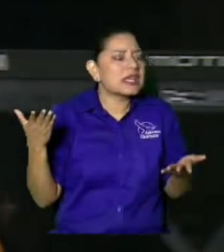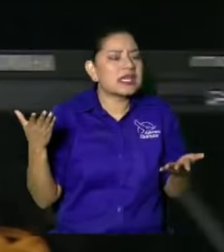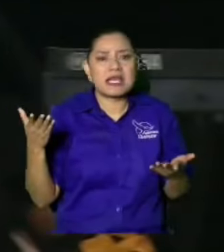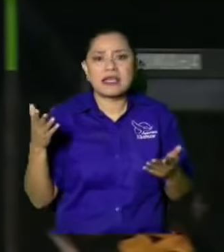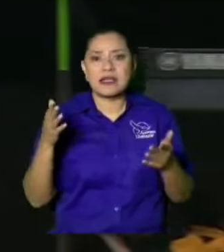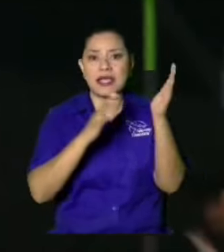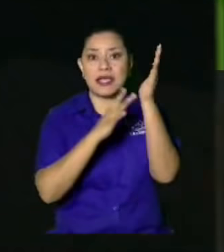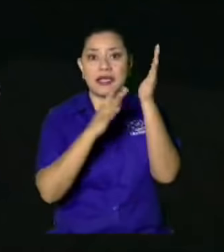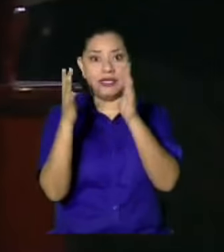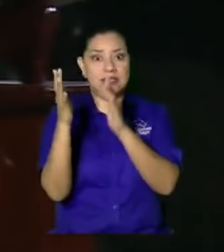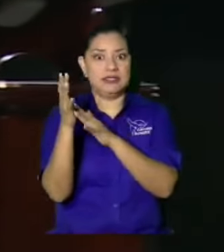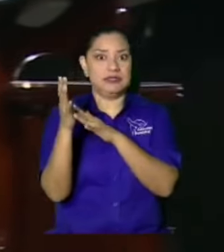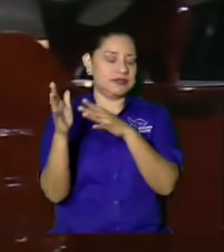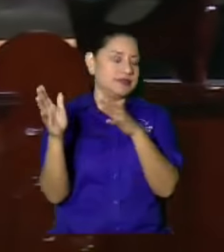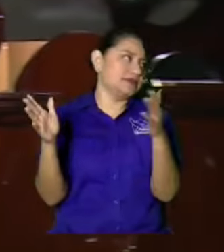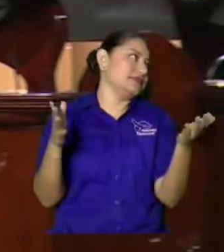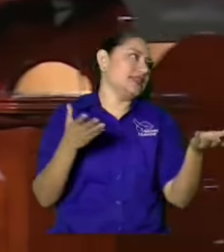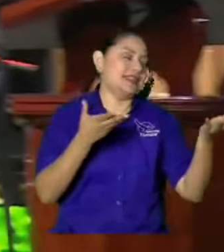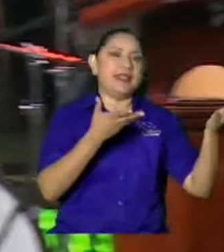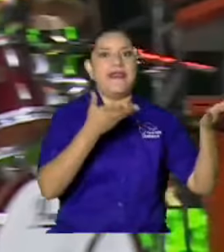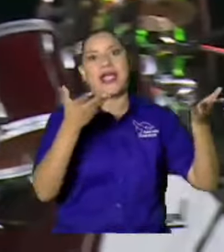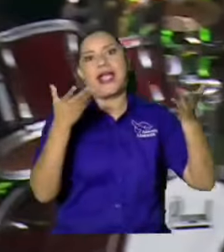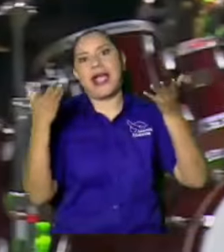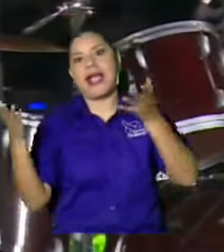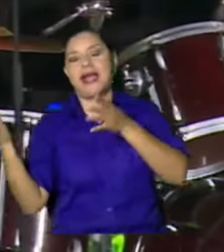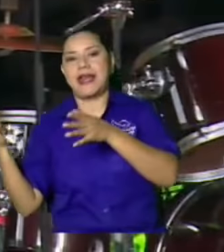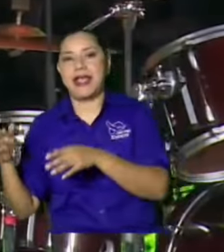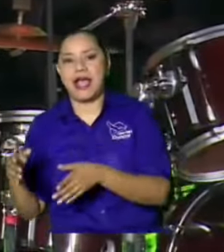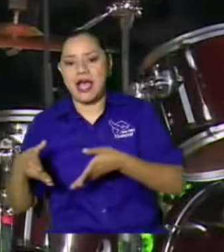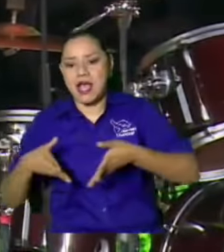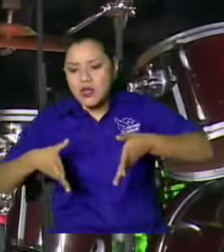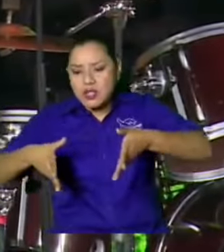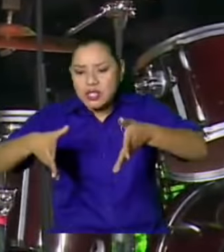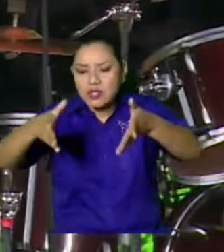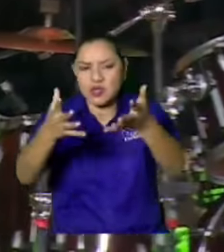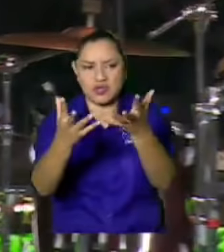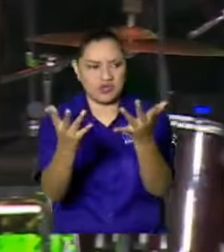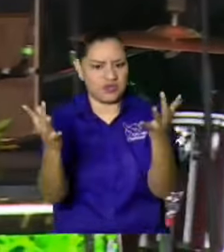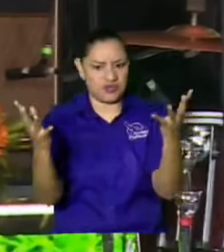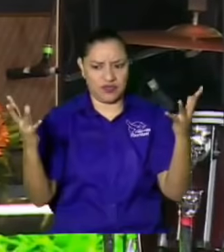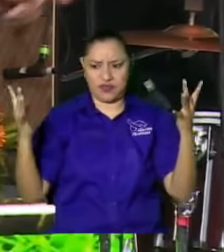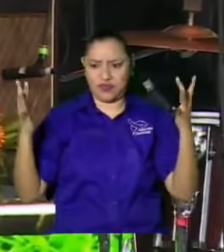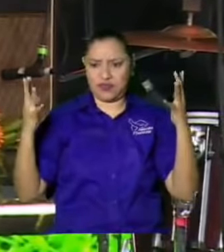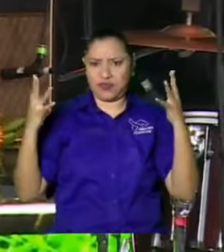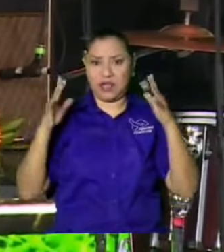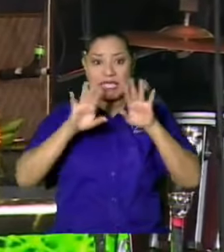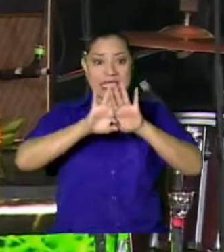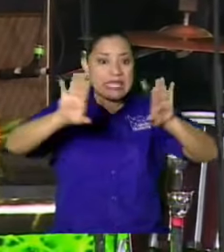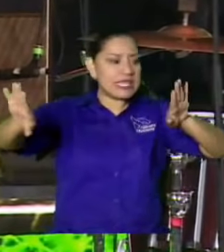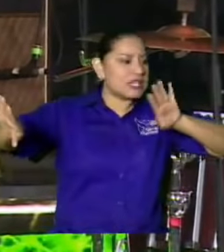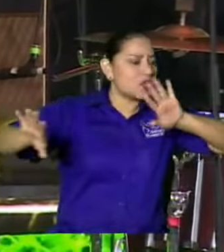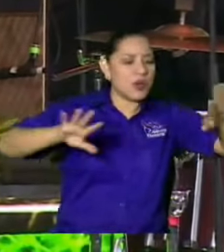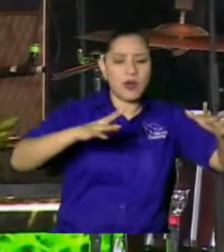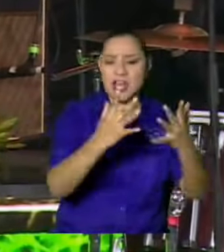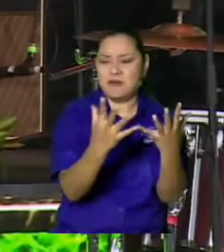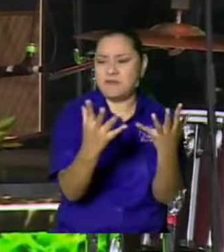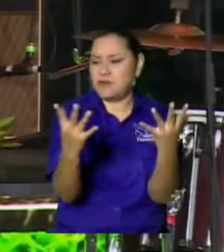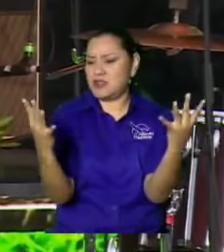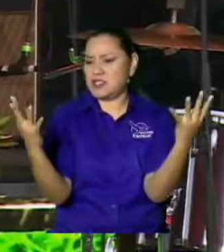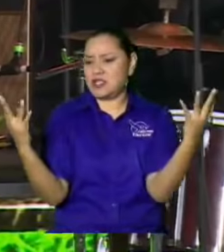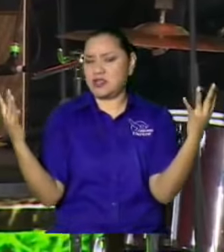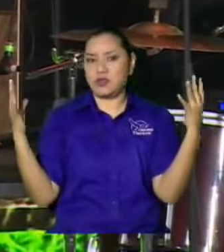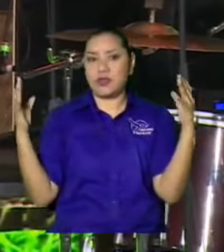tocó? Ay, Señor, si hasta en peso te llevan. No, no, ¿quién me tocó? ¿Quién me tocó? Y quitó a la gente, hermano, quitó a la gente. Porque cuando